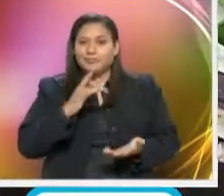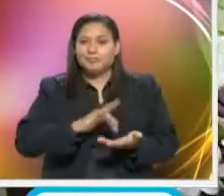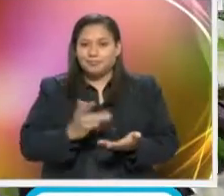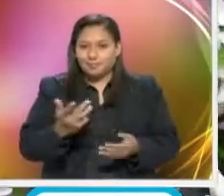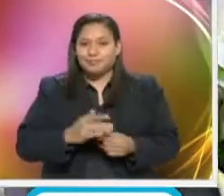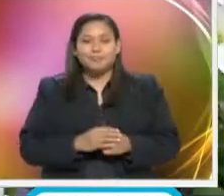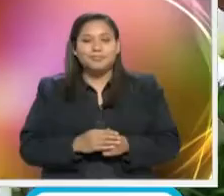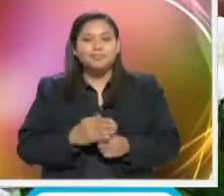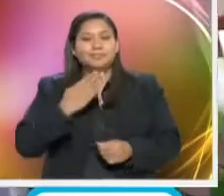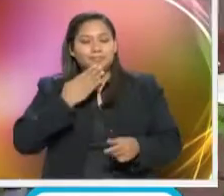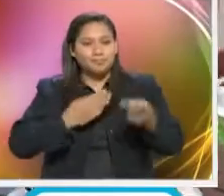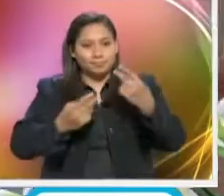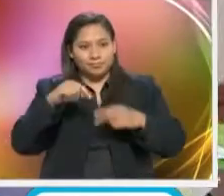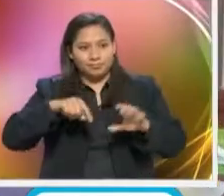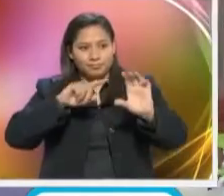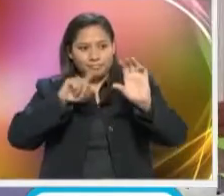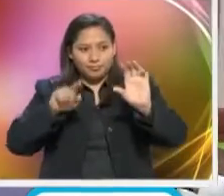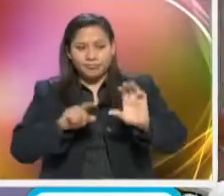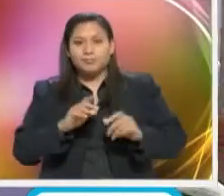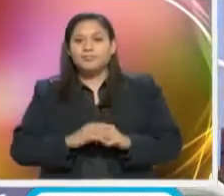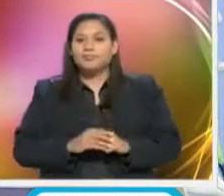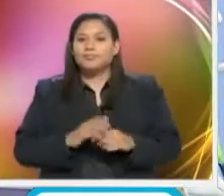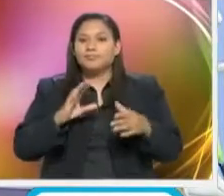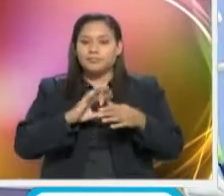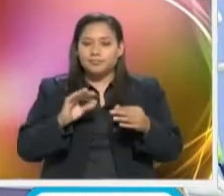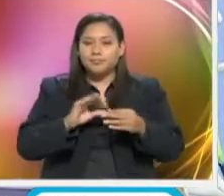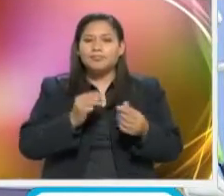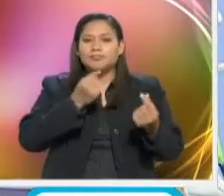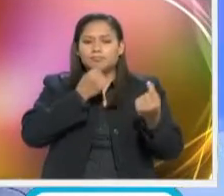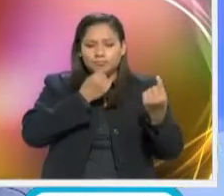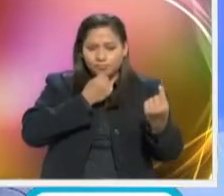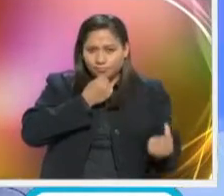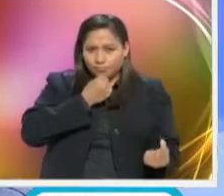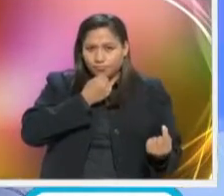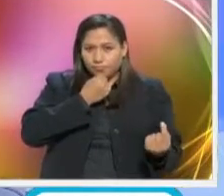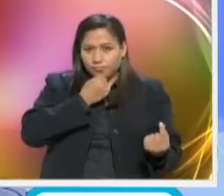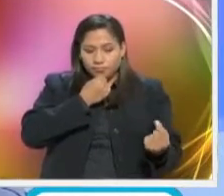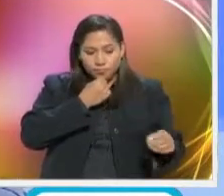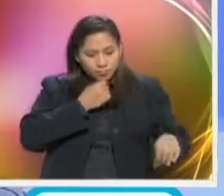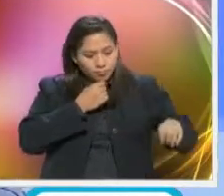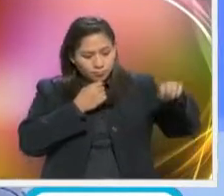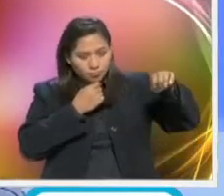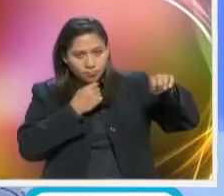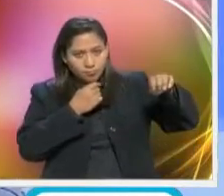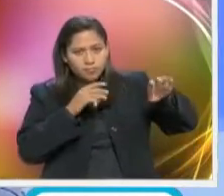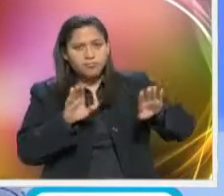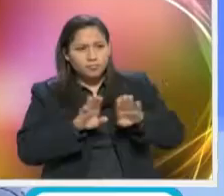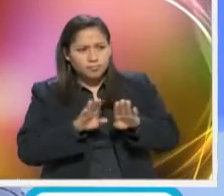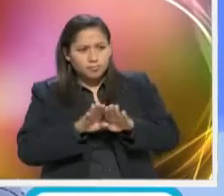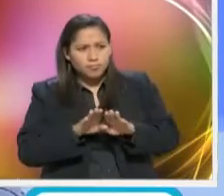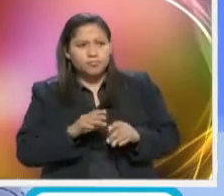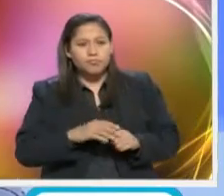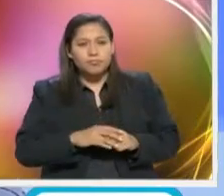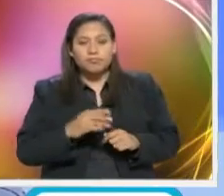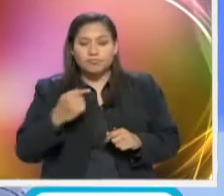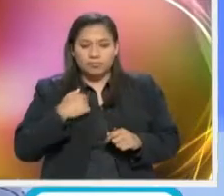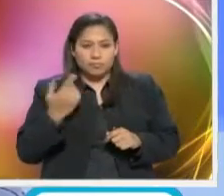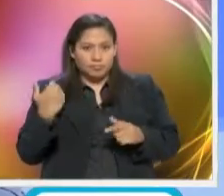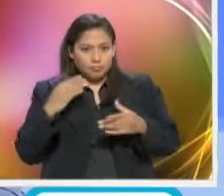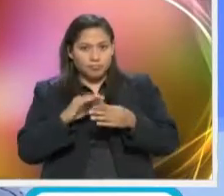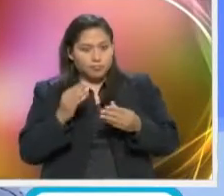bien, muchas gracias. Bienvenida a Tu Ciudad Es. Hablemos de primera infancia. Esta edad, como bien lo planteaba yo,